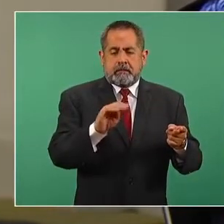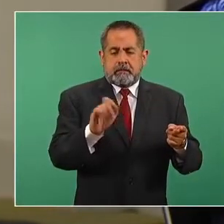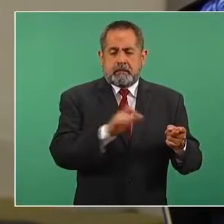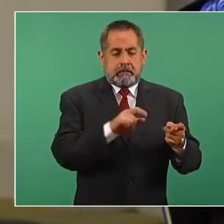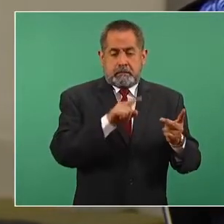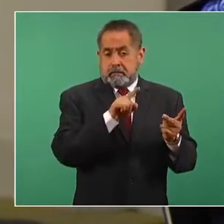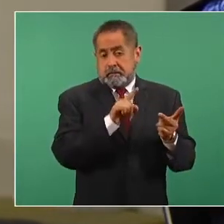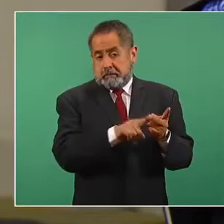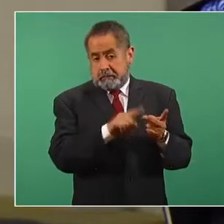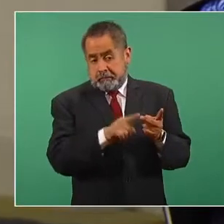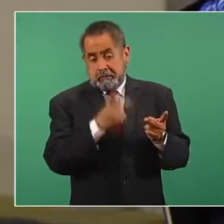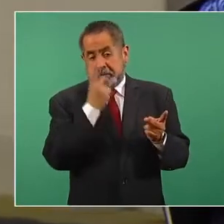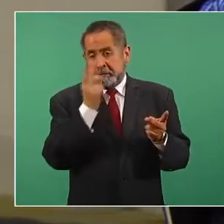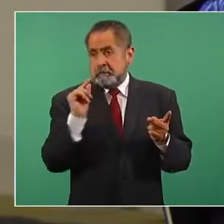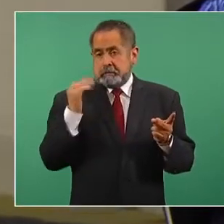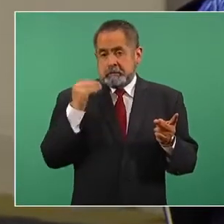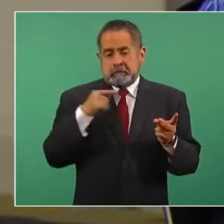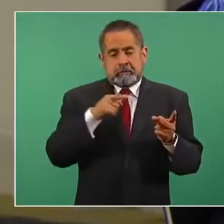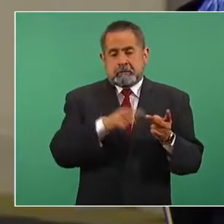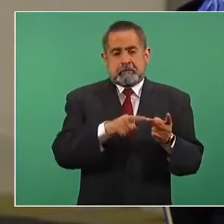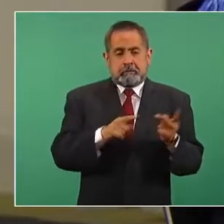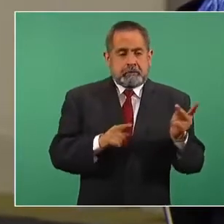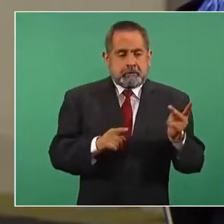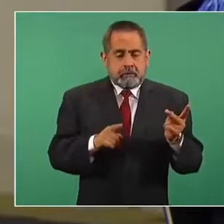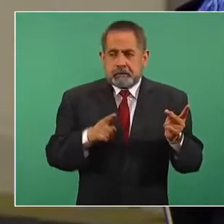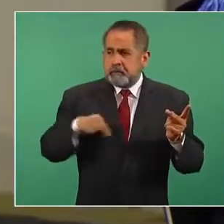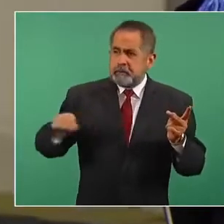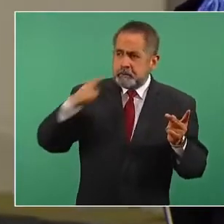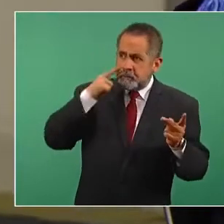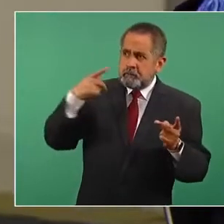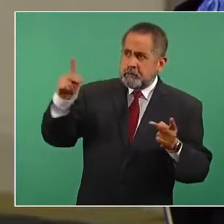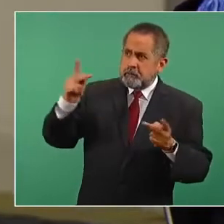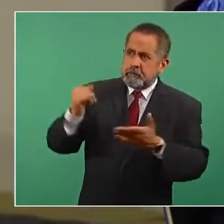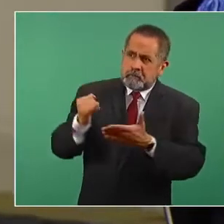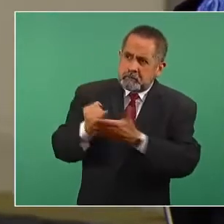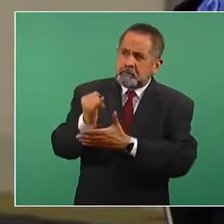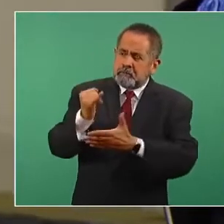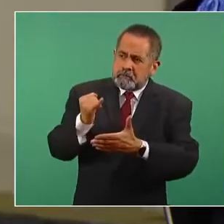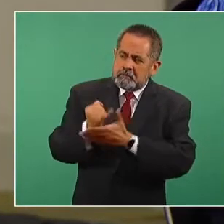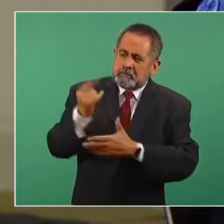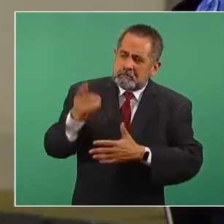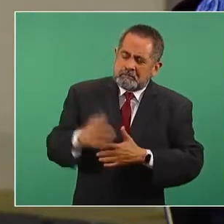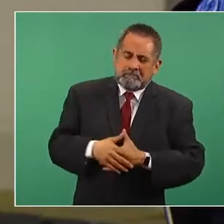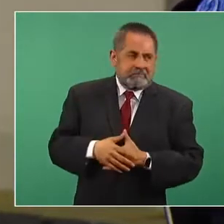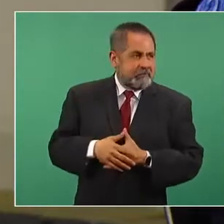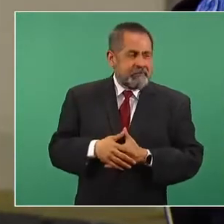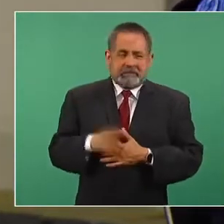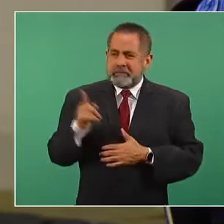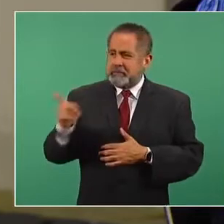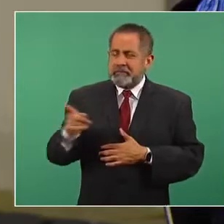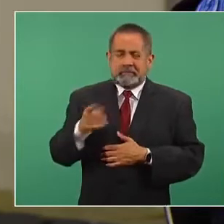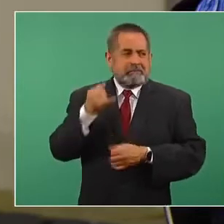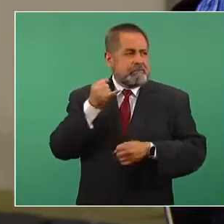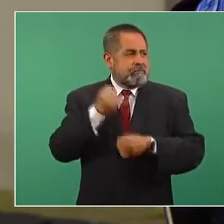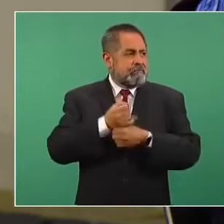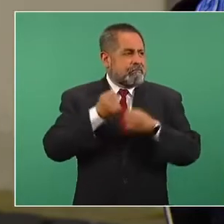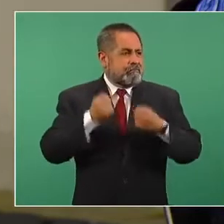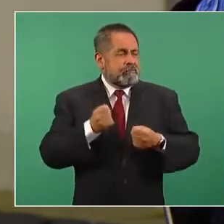expresó recientemente que las decisiones tomadas por usted han creado una enorme